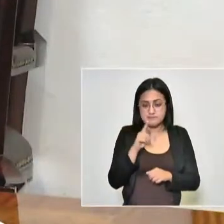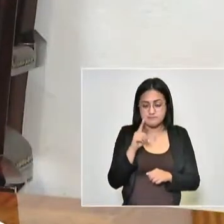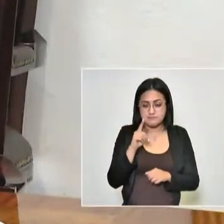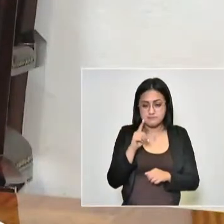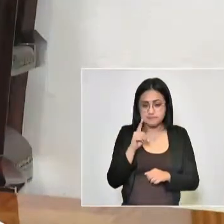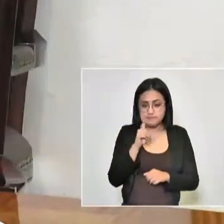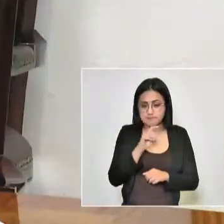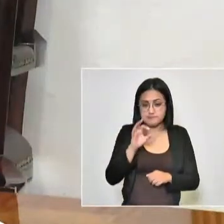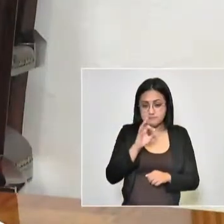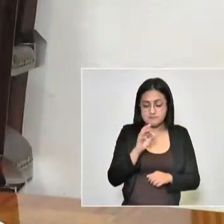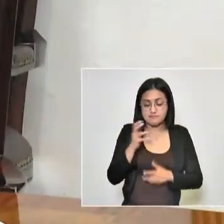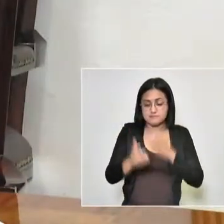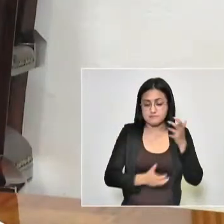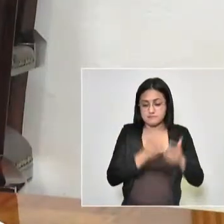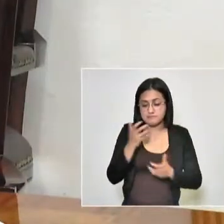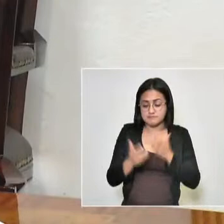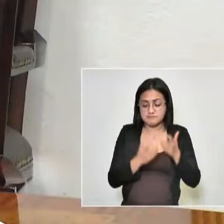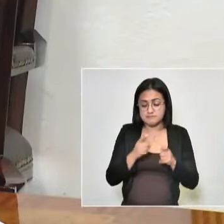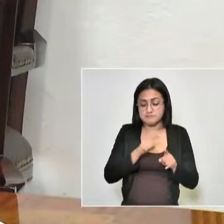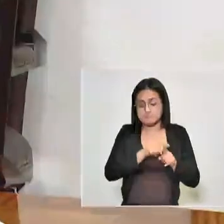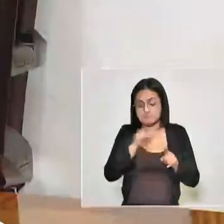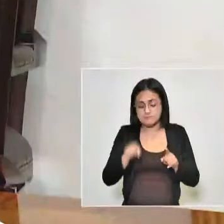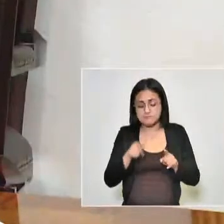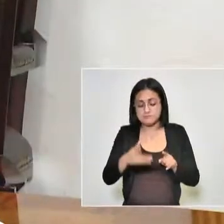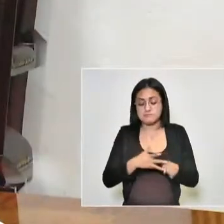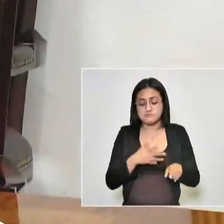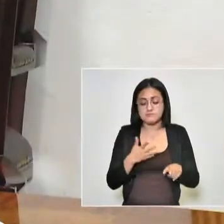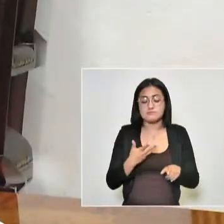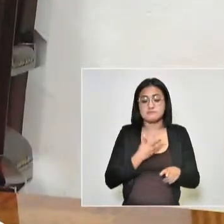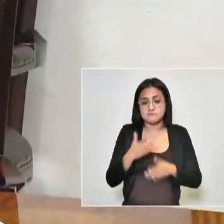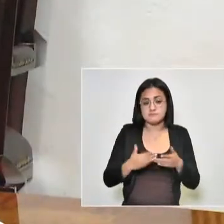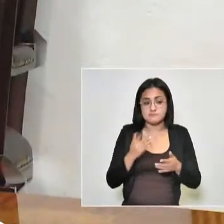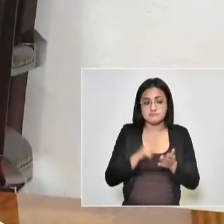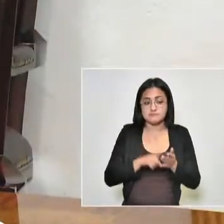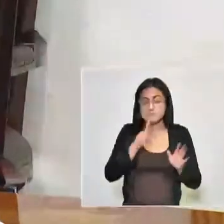incendios forestales y a nivel nacional se han presentado